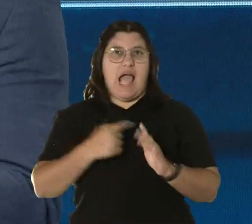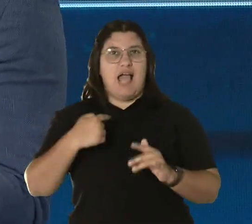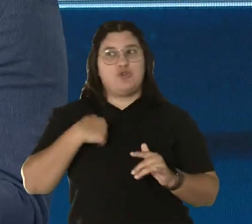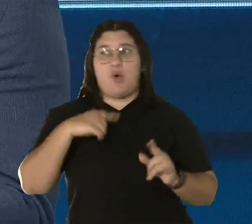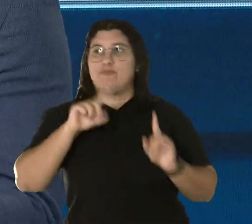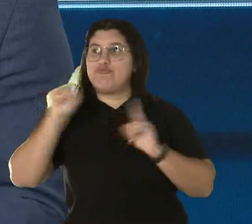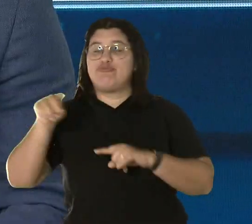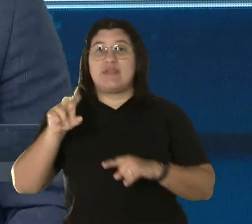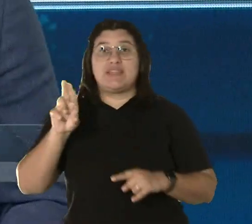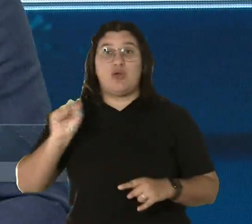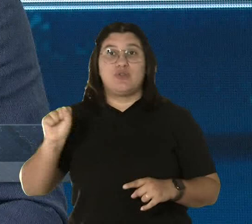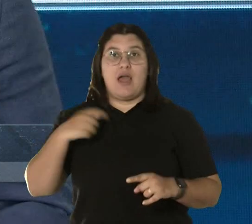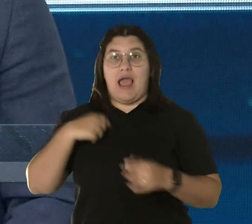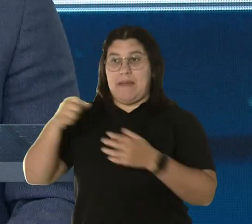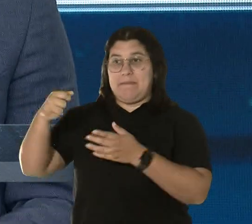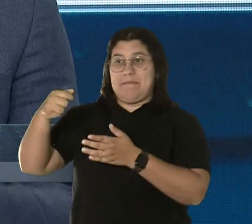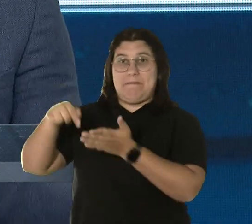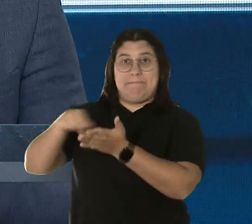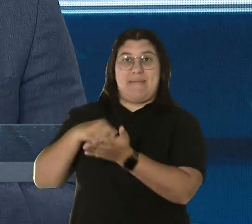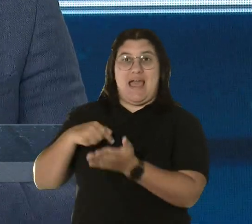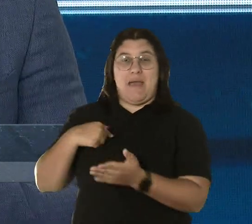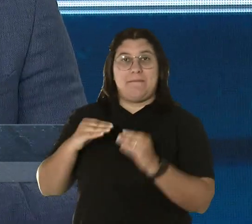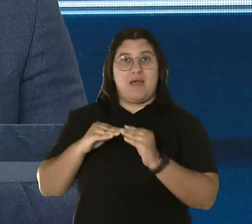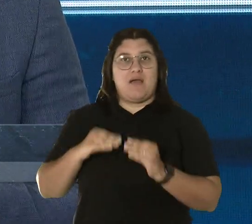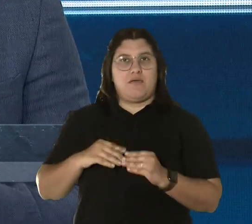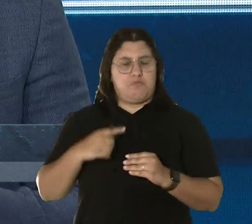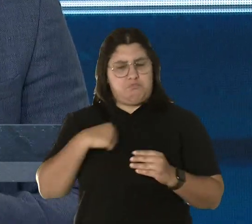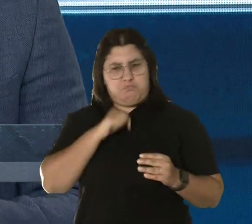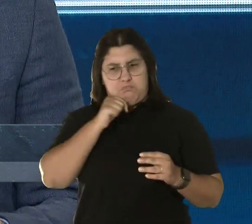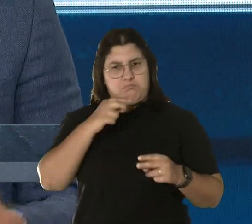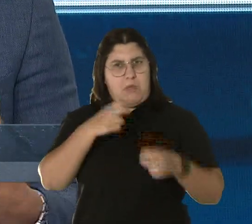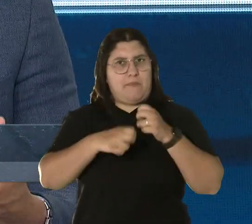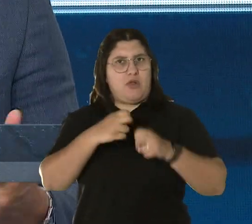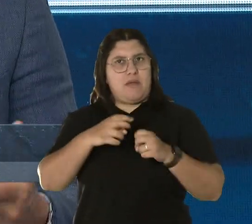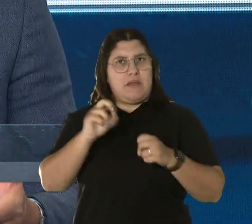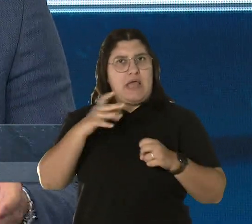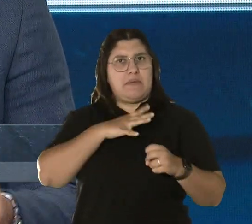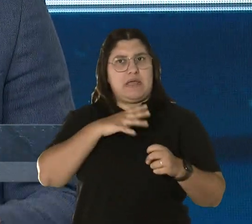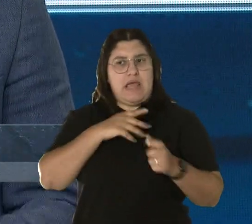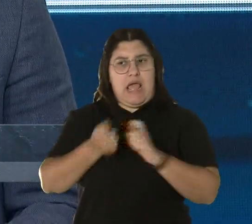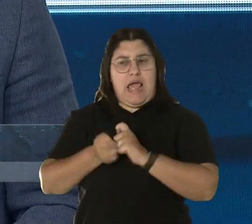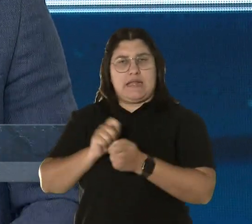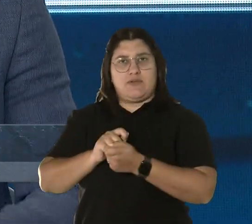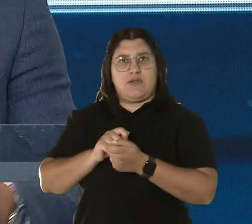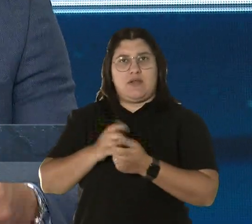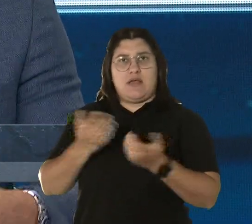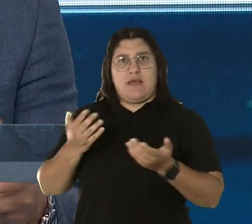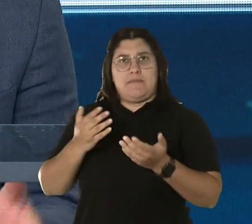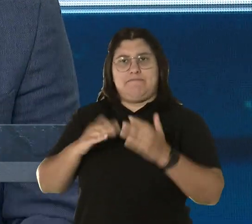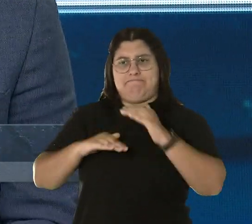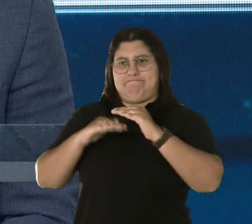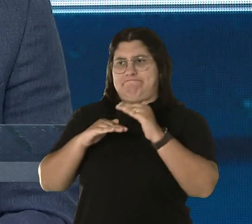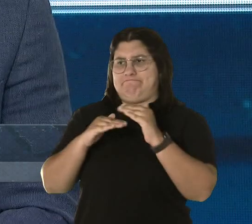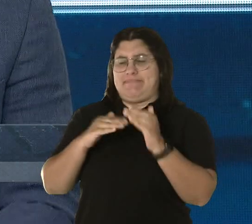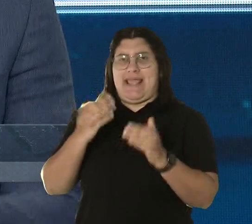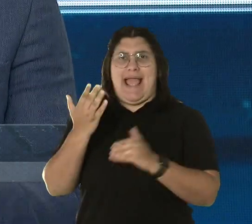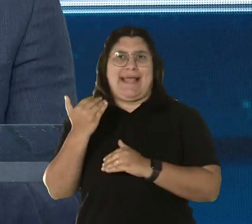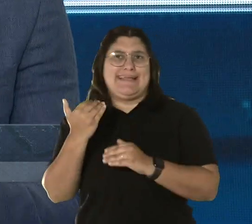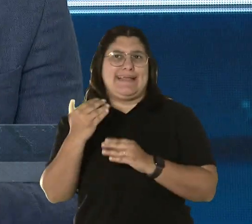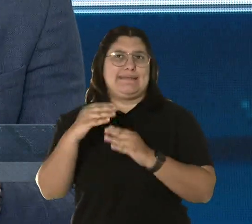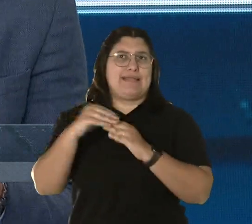Unidos porque me pagan más. ¿Verdad que sí? Yo no tengo problema con que se ajuste el salario mínimo federal a 12, 15 dólares la